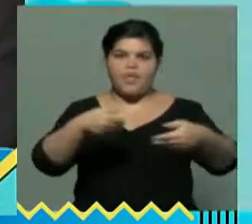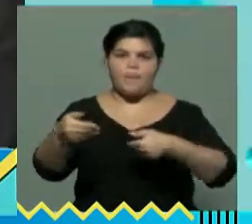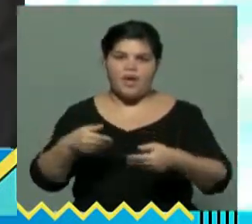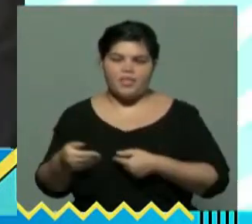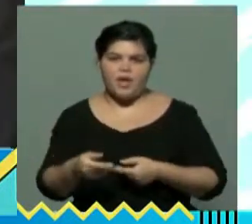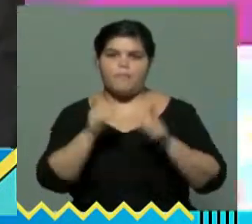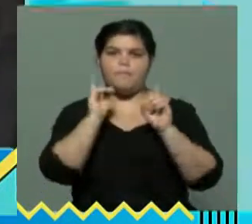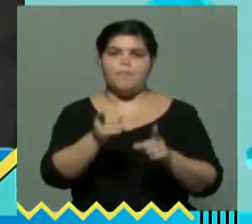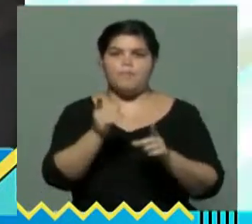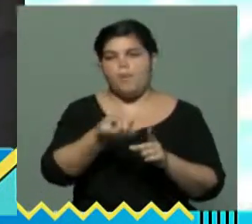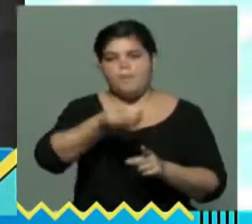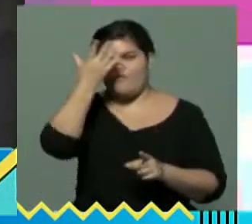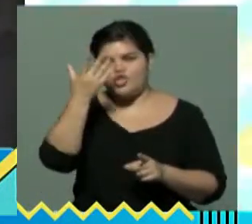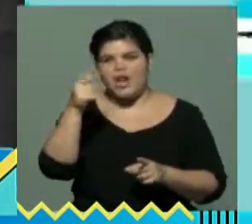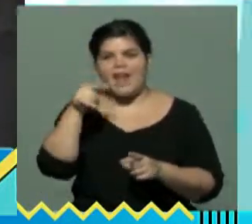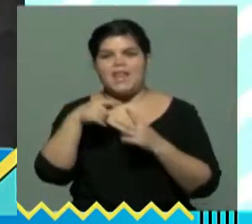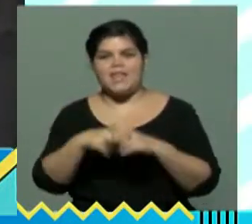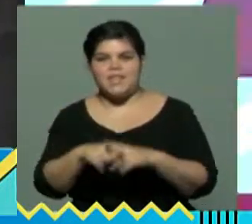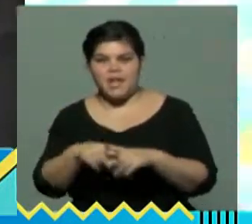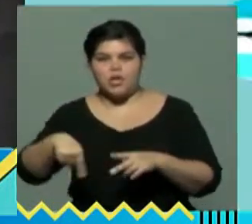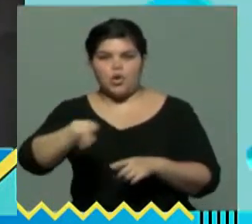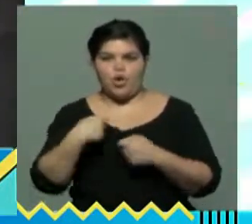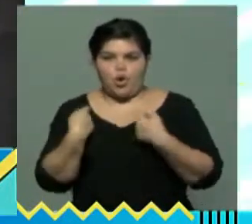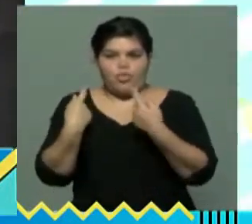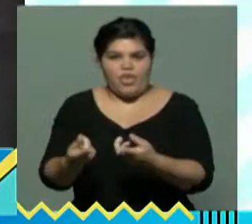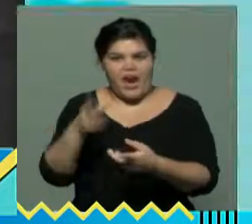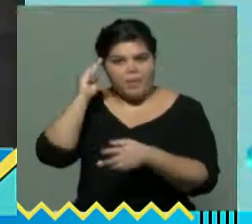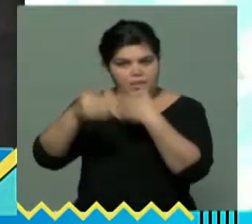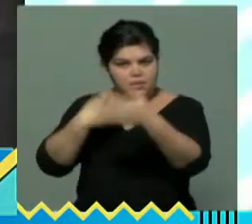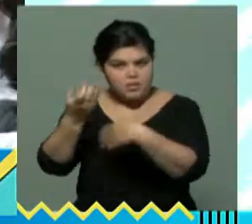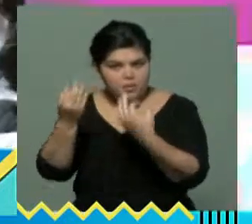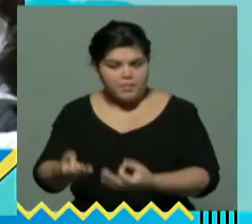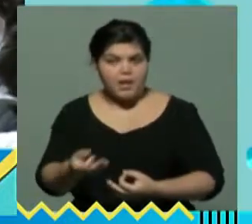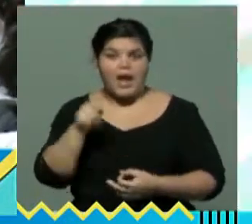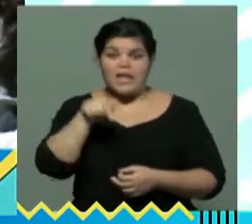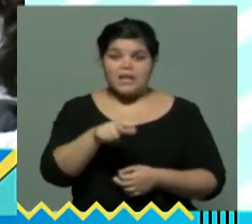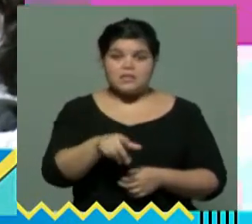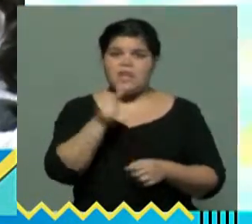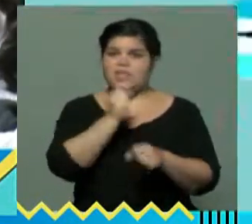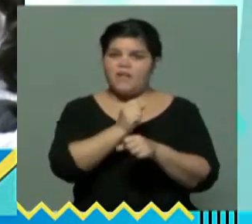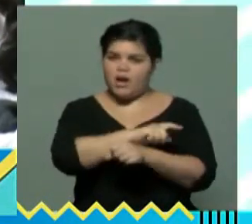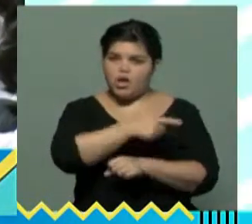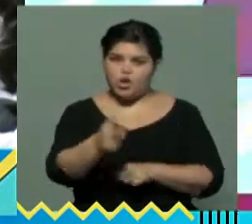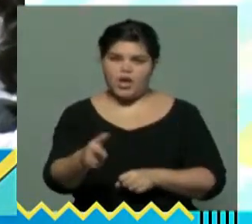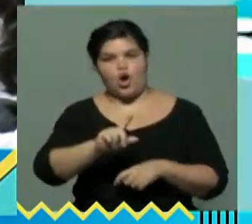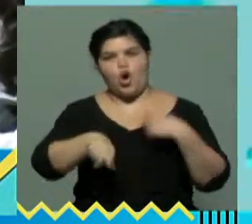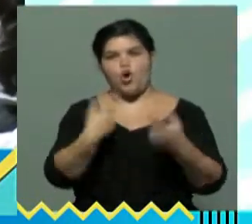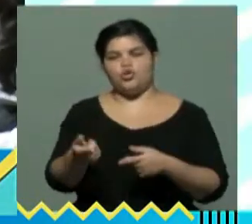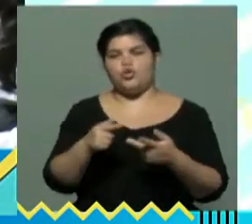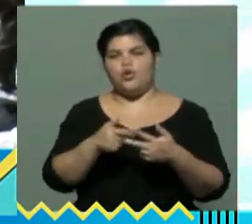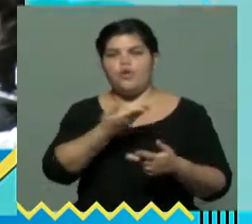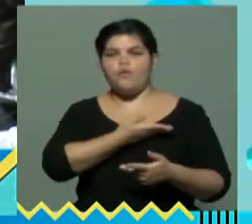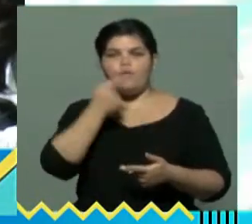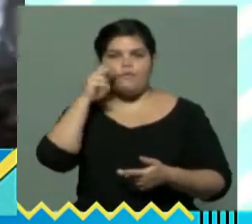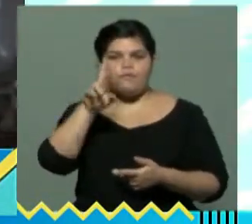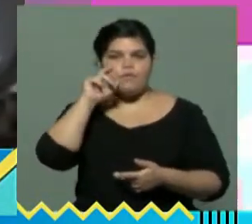técnicos, ¿no es cierto? Pero siempre ese tipo de desempleo Hay un desempleo que se llama friccional, que es el más sencillo, es la gente